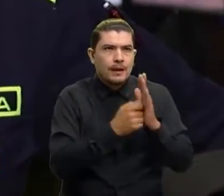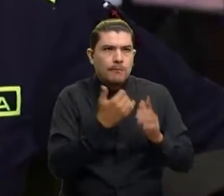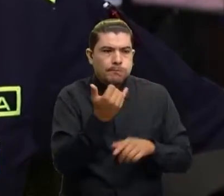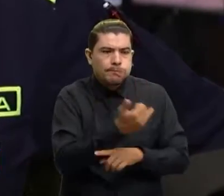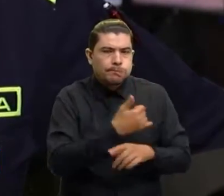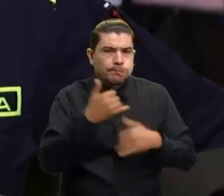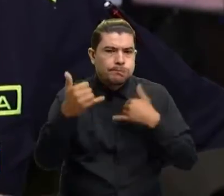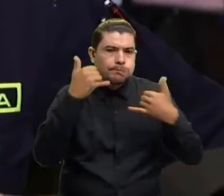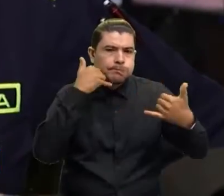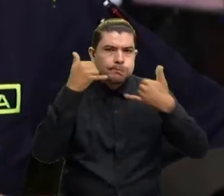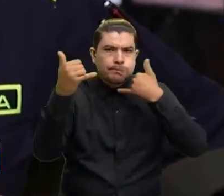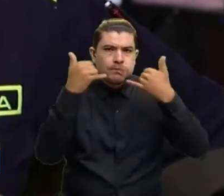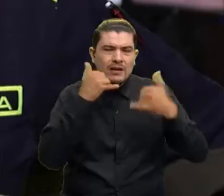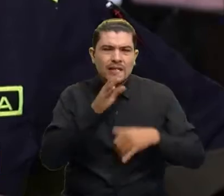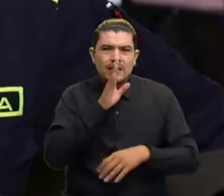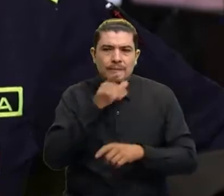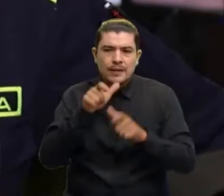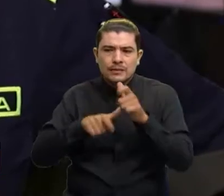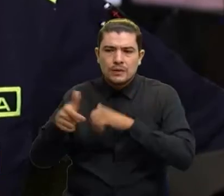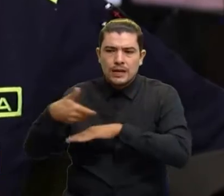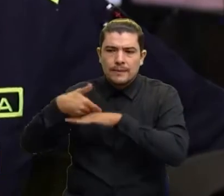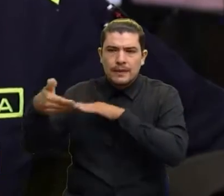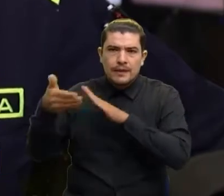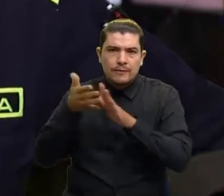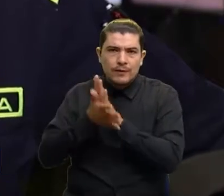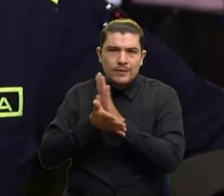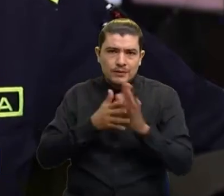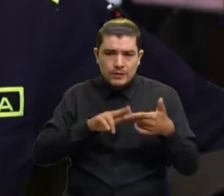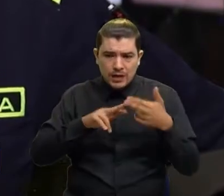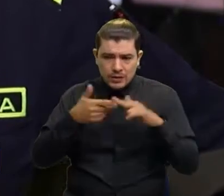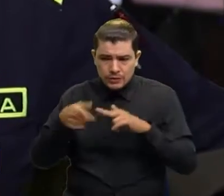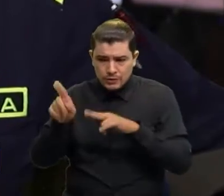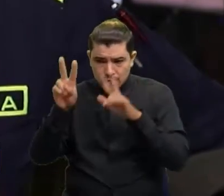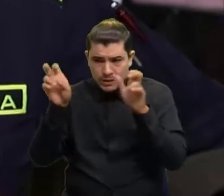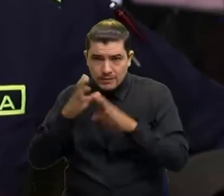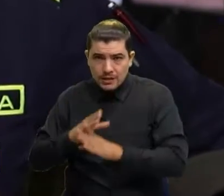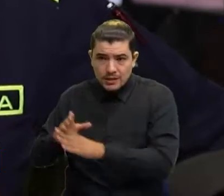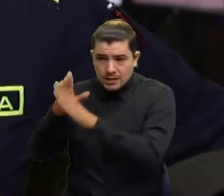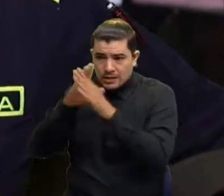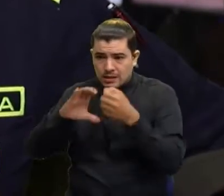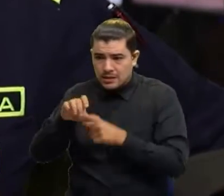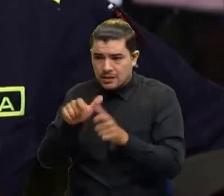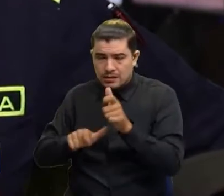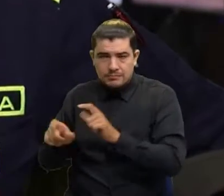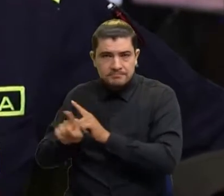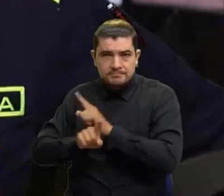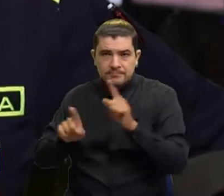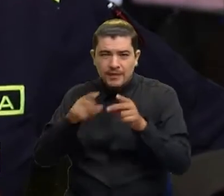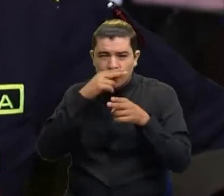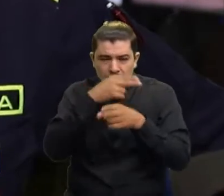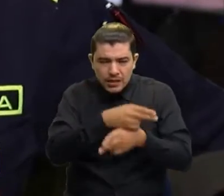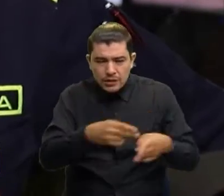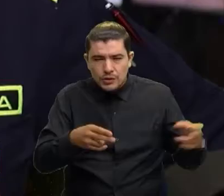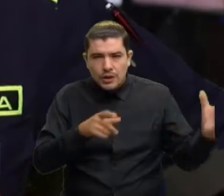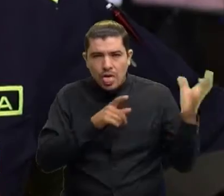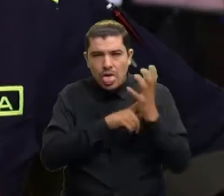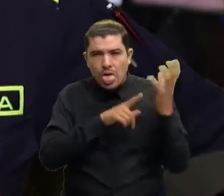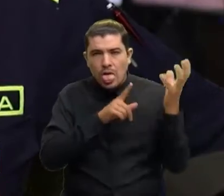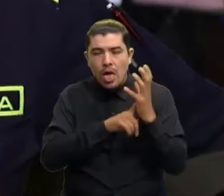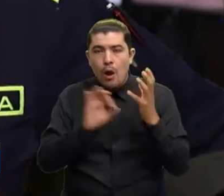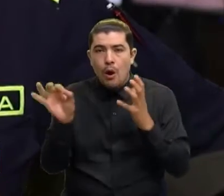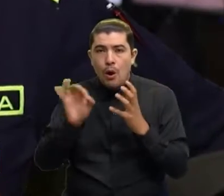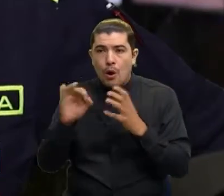son realizadas por personas pidiendo información que nada tiene que ver con la seguridad ciudadana. En otros casos, niños molestando y hasta